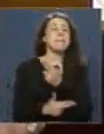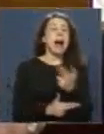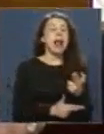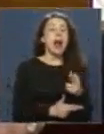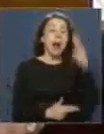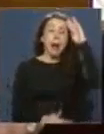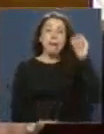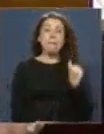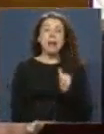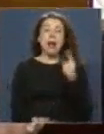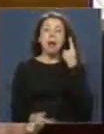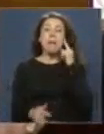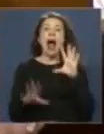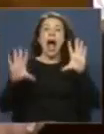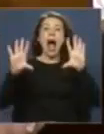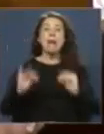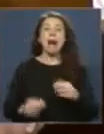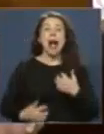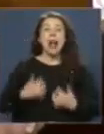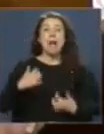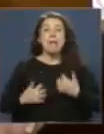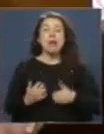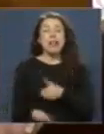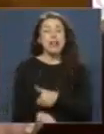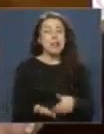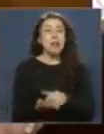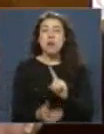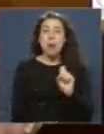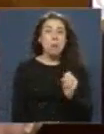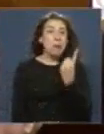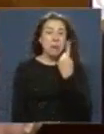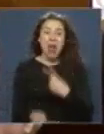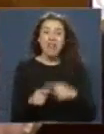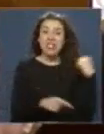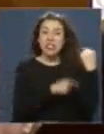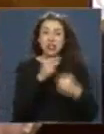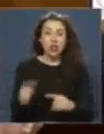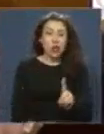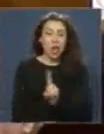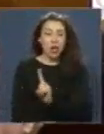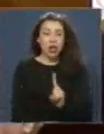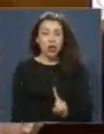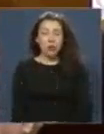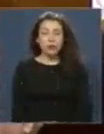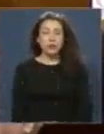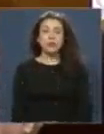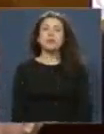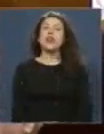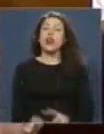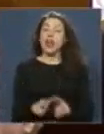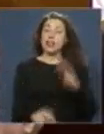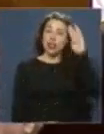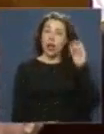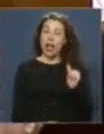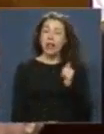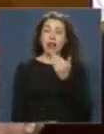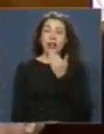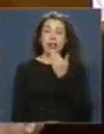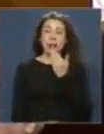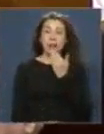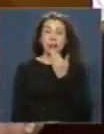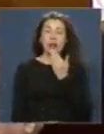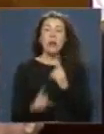para sofocar el malestar de millones. No es primera vez en la historia. La acción del ejército ha incluido el uso